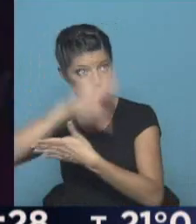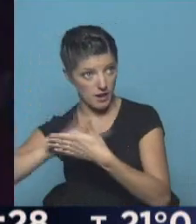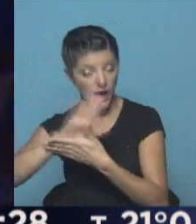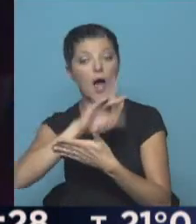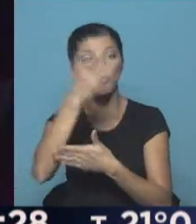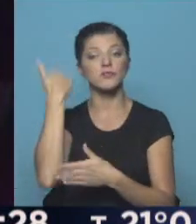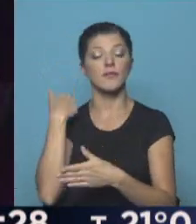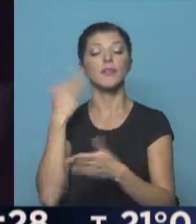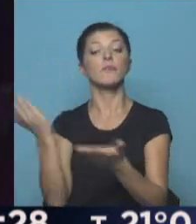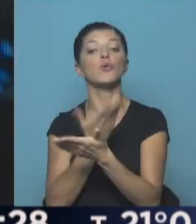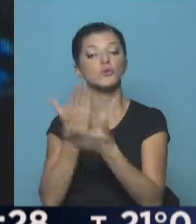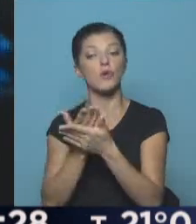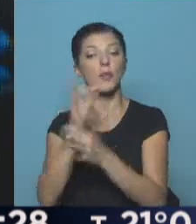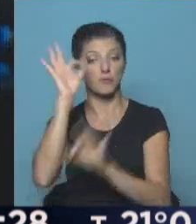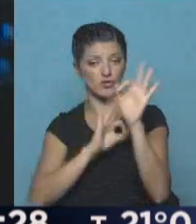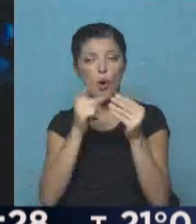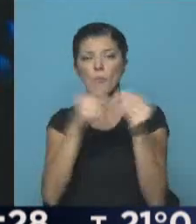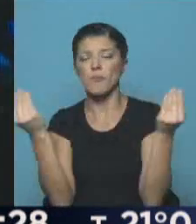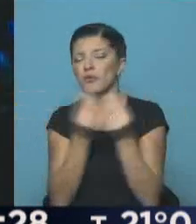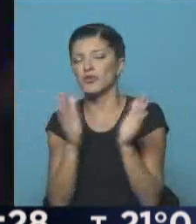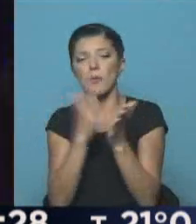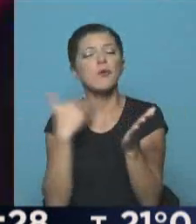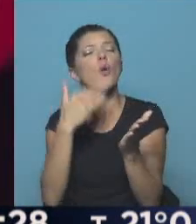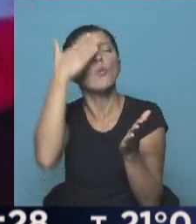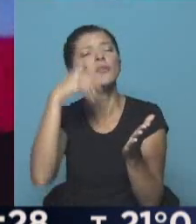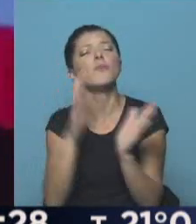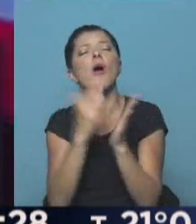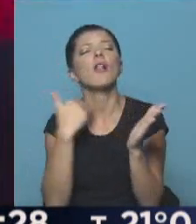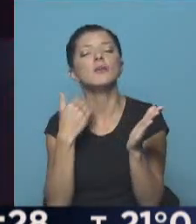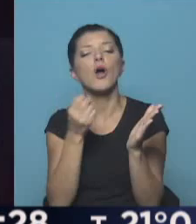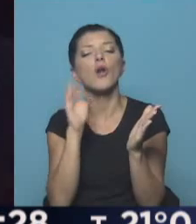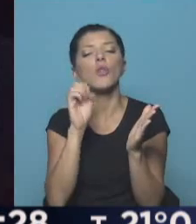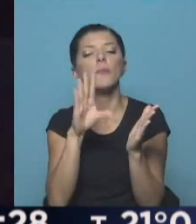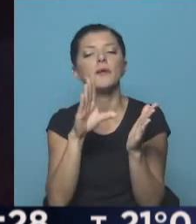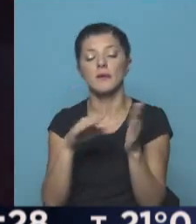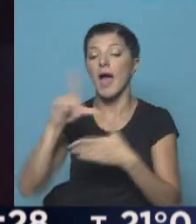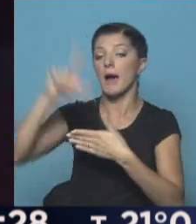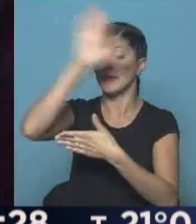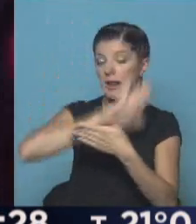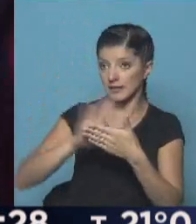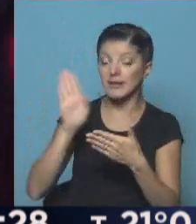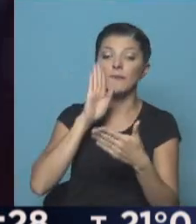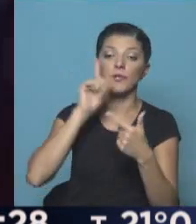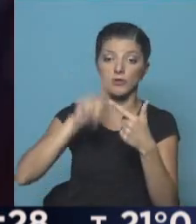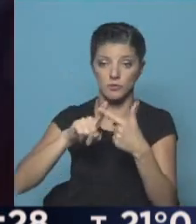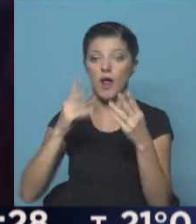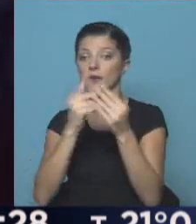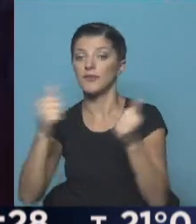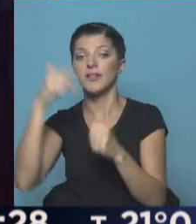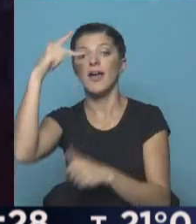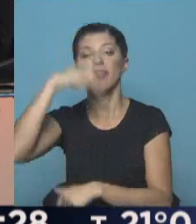Latina en el Wilson Center. Sos autor de muchísimos libros. ¿Cómo se llama el último? América Latina, Estados Unidos, el fin de